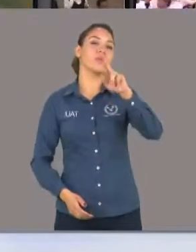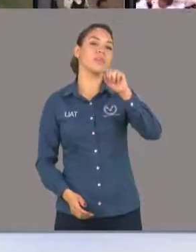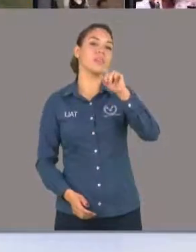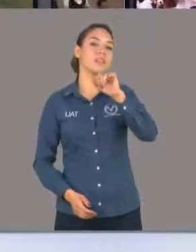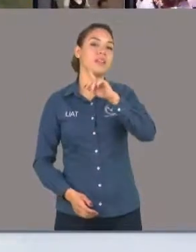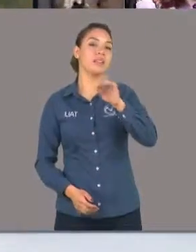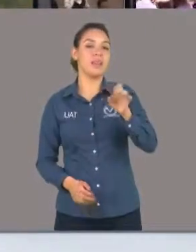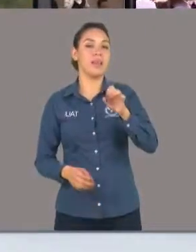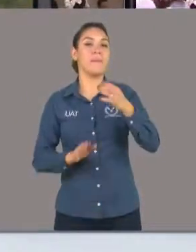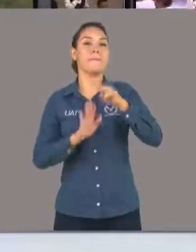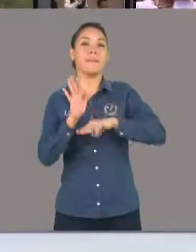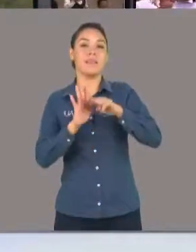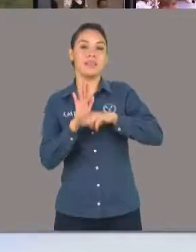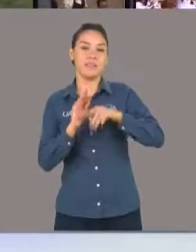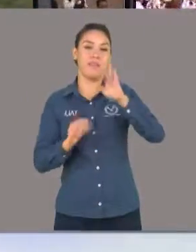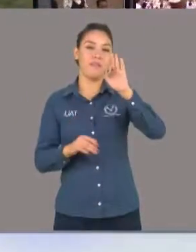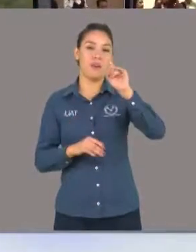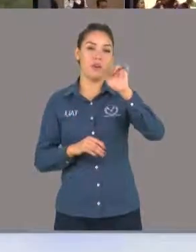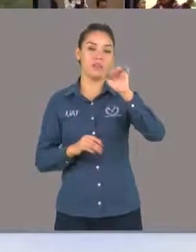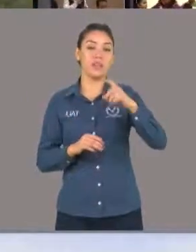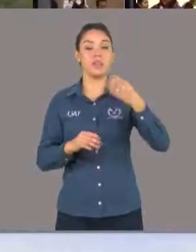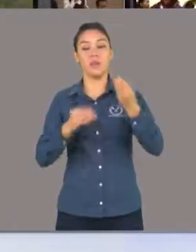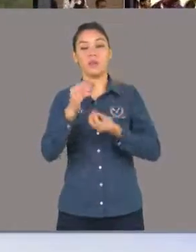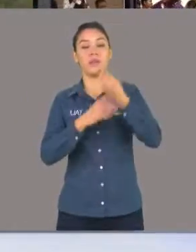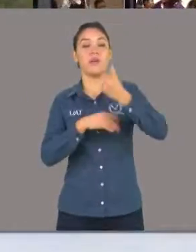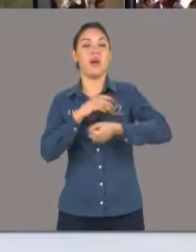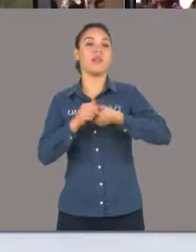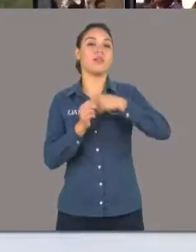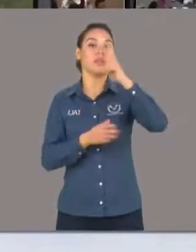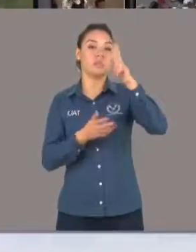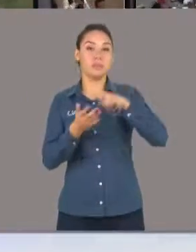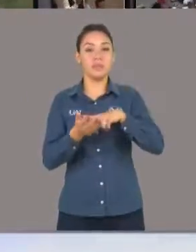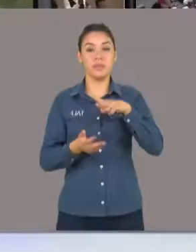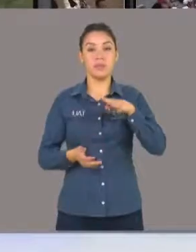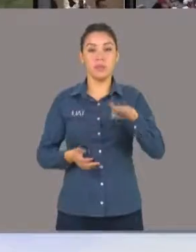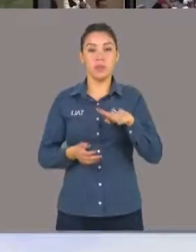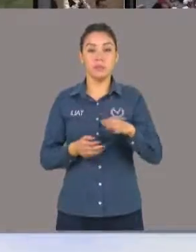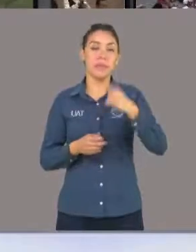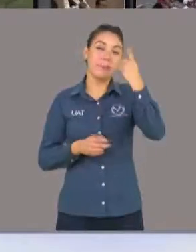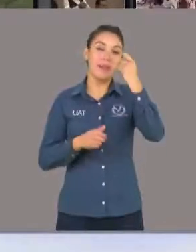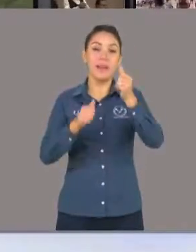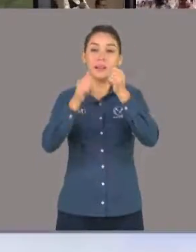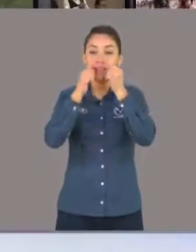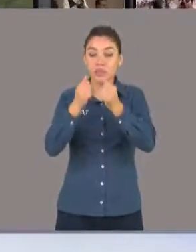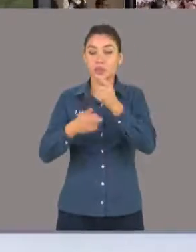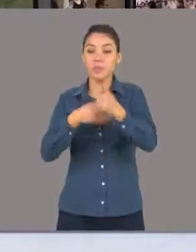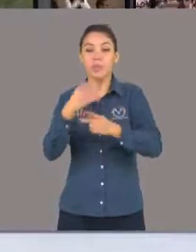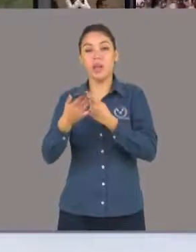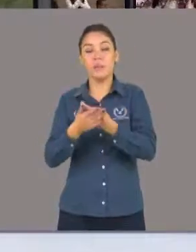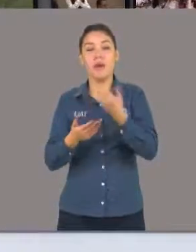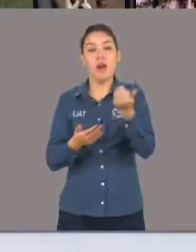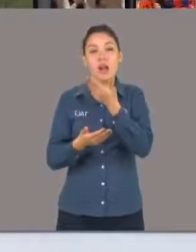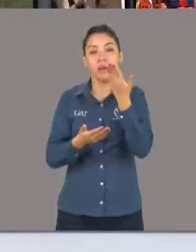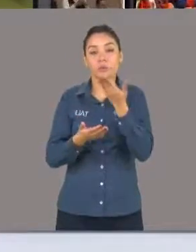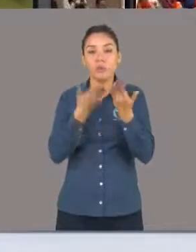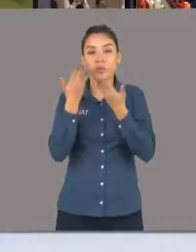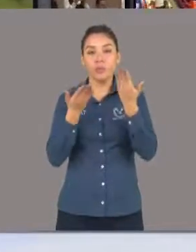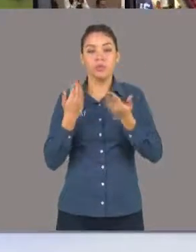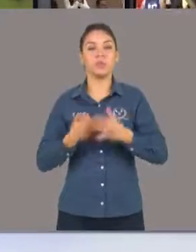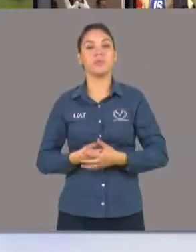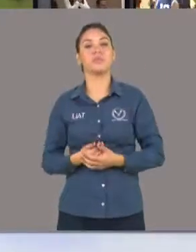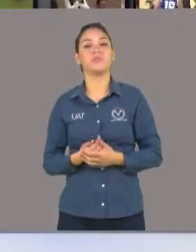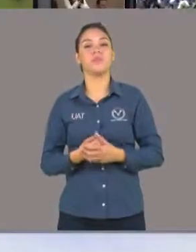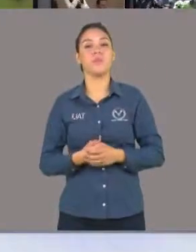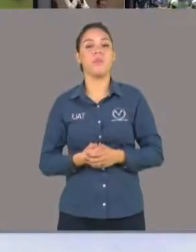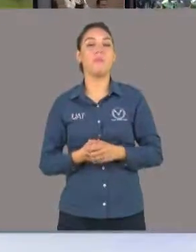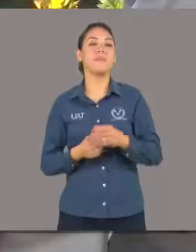La Unidad Académica Multidisciplinaria Amante recibe el año con una amplia visión universitaria en atención a sus programas académicos, de esto nos